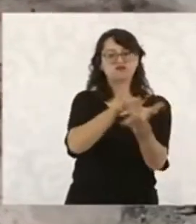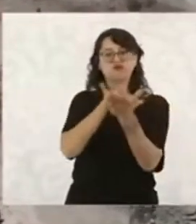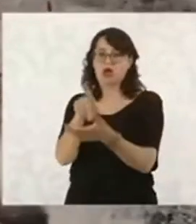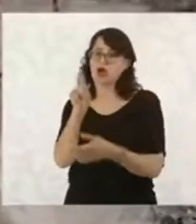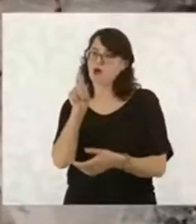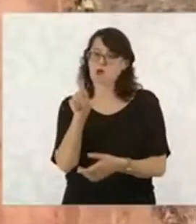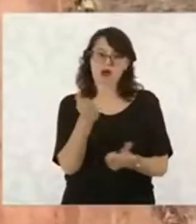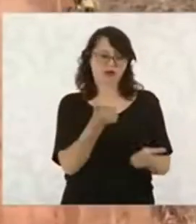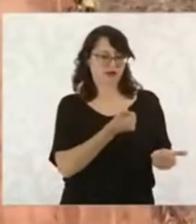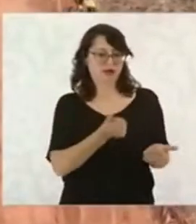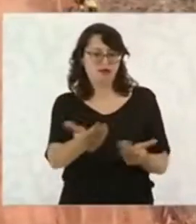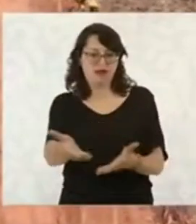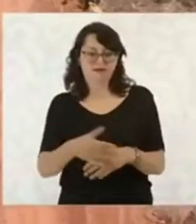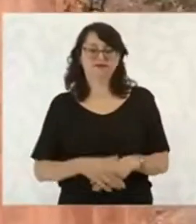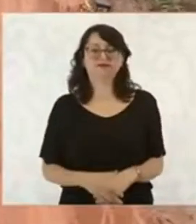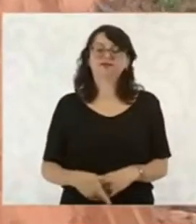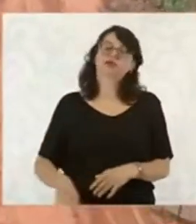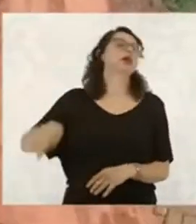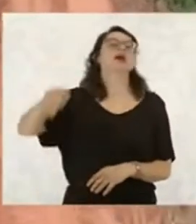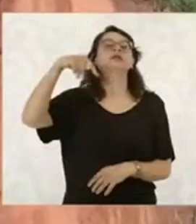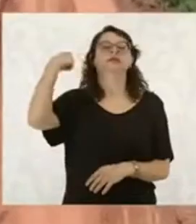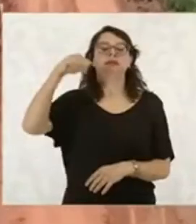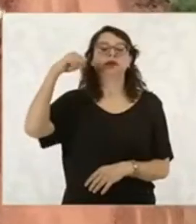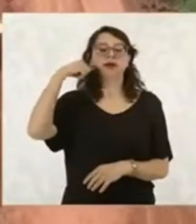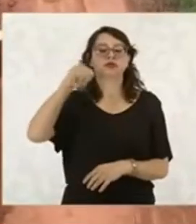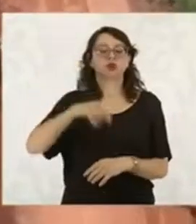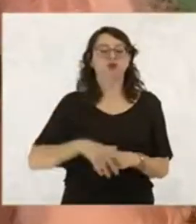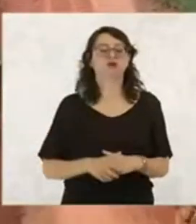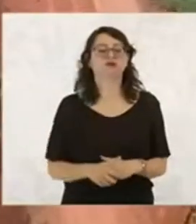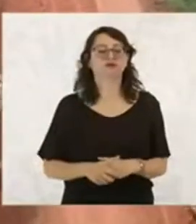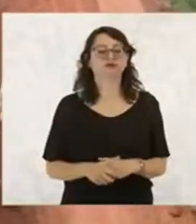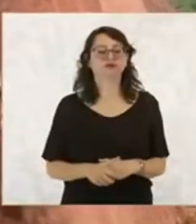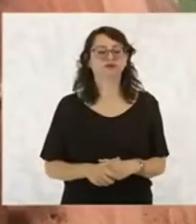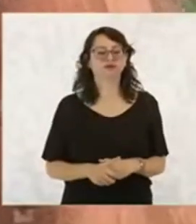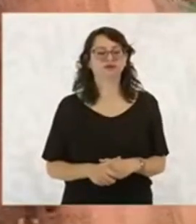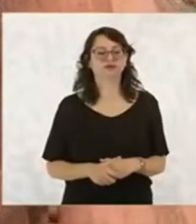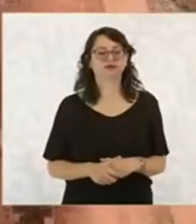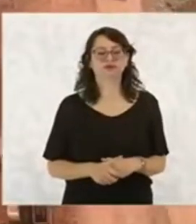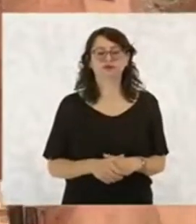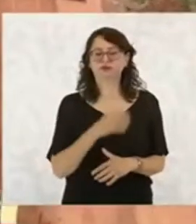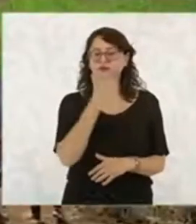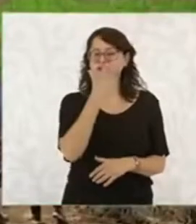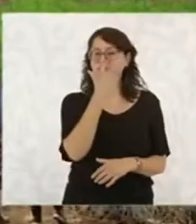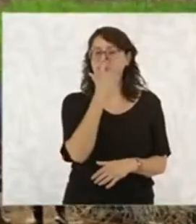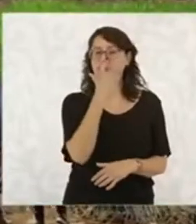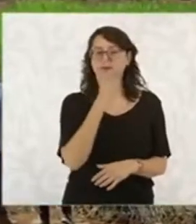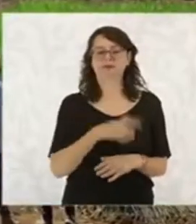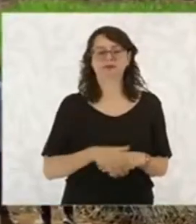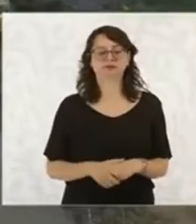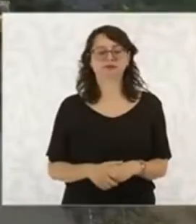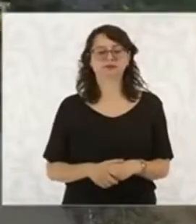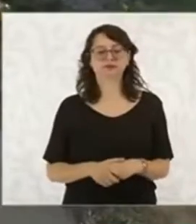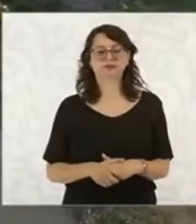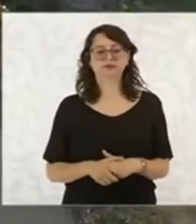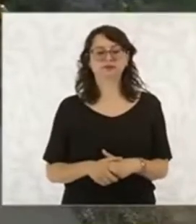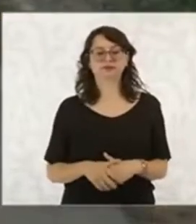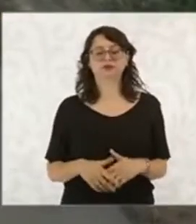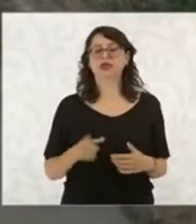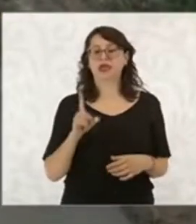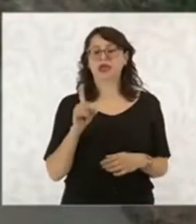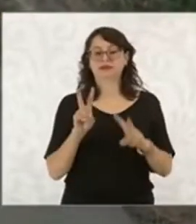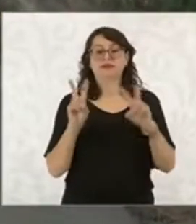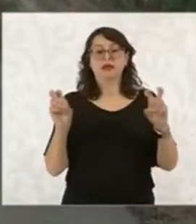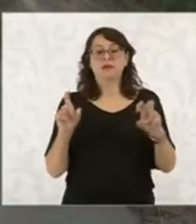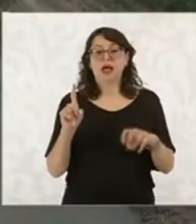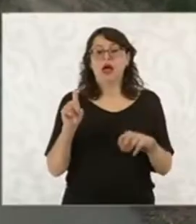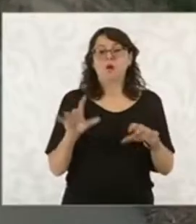En Tabasco, la que sigue. En Tabasco los problemas están relacionados con las inundaciones, por